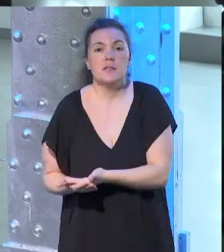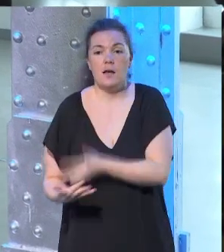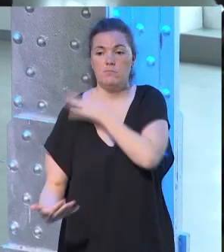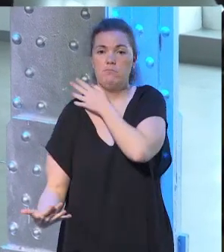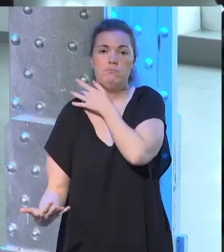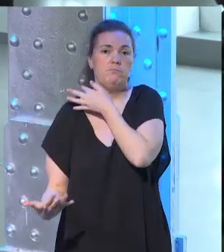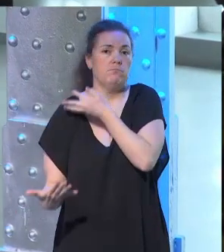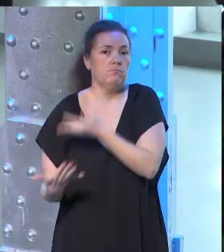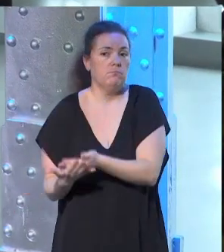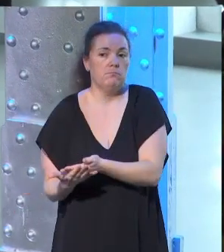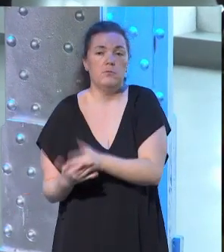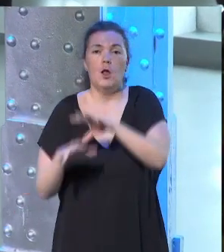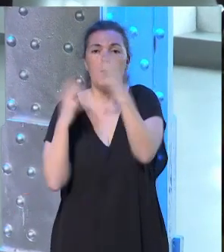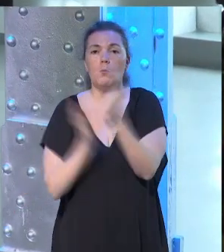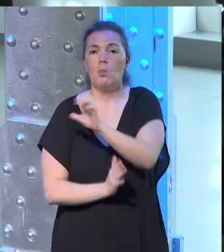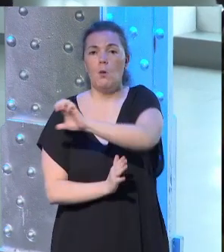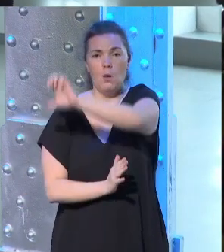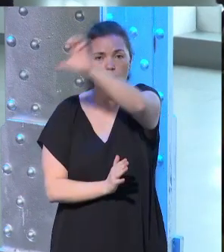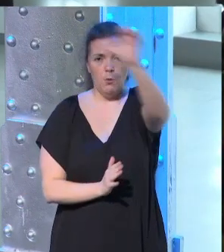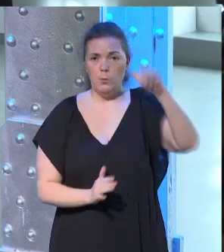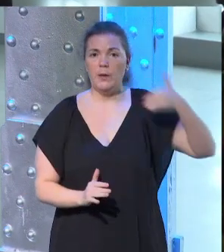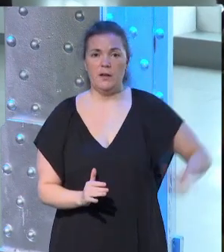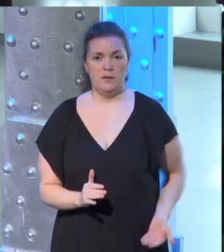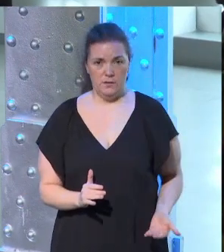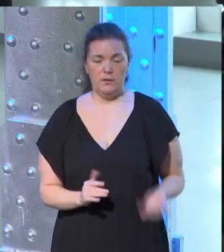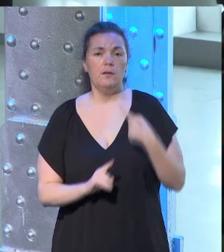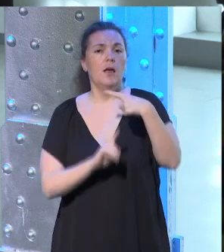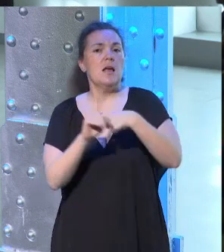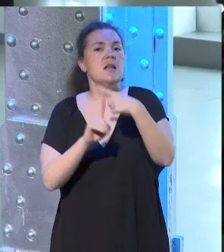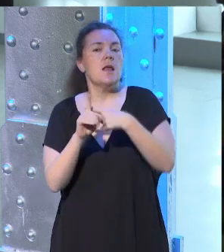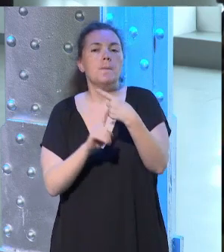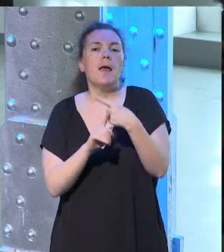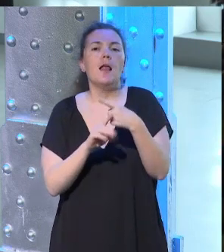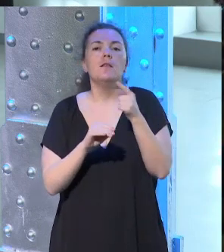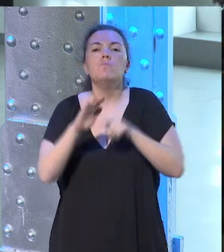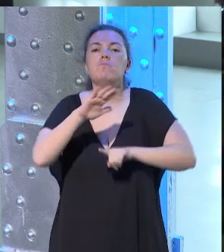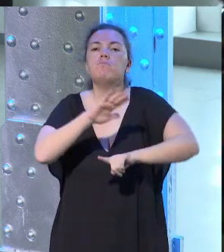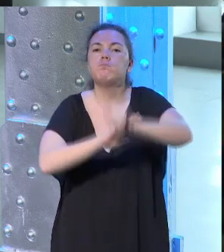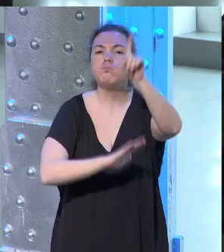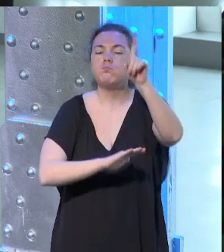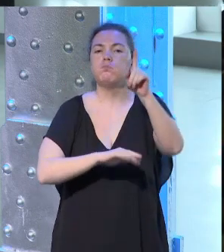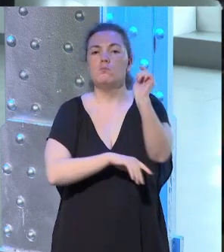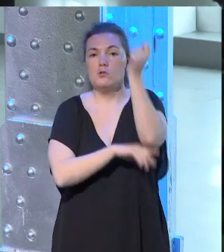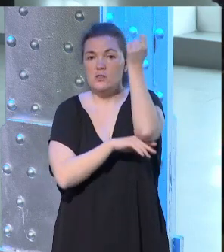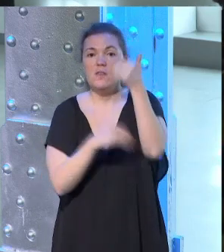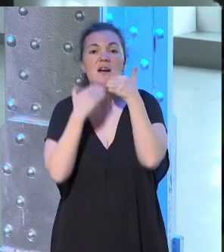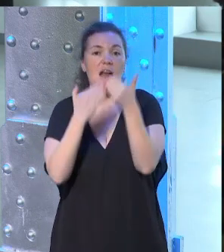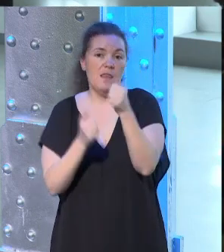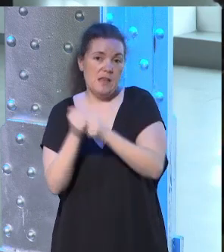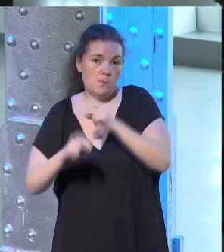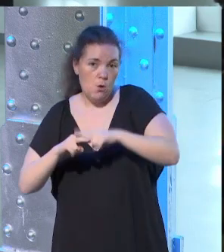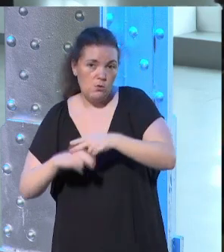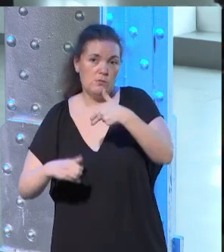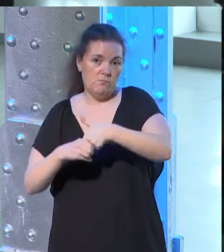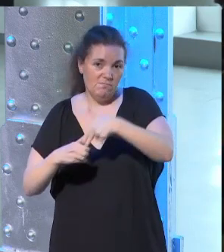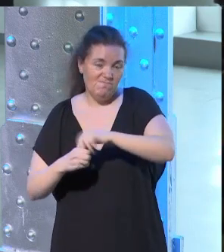el mundo occidental, la Europa rica, el nivel de civilización, progreso y desarrollo que hemos alcanzado ha sido gracias a eso,